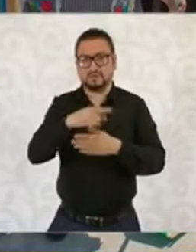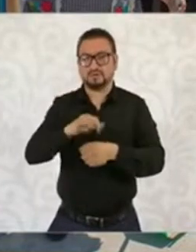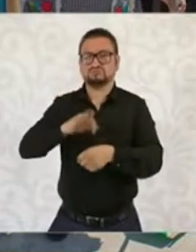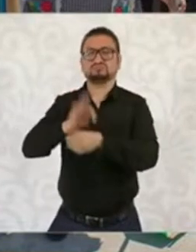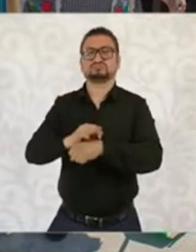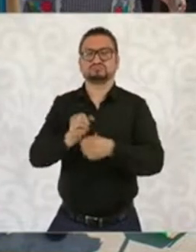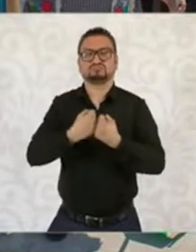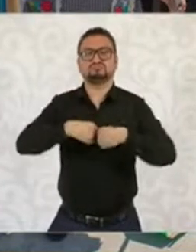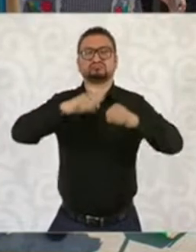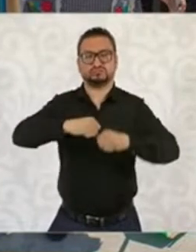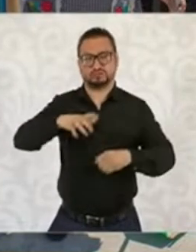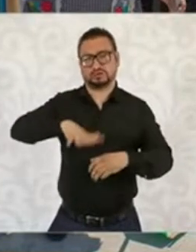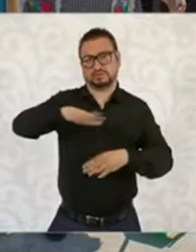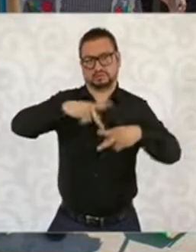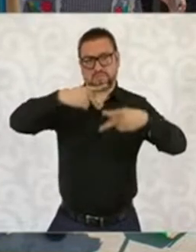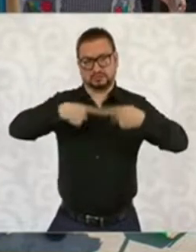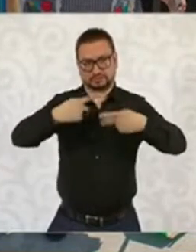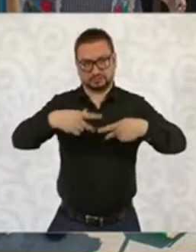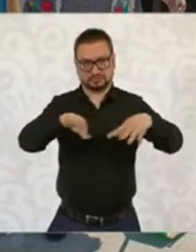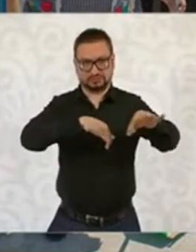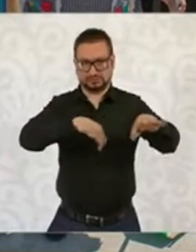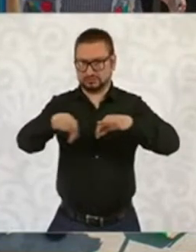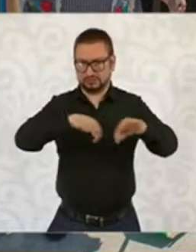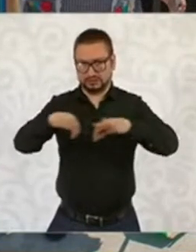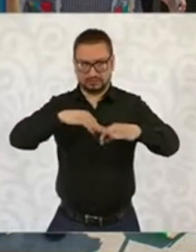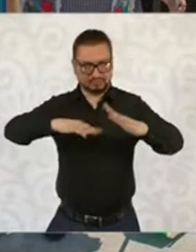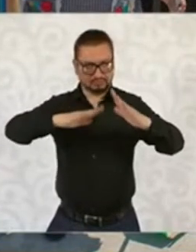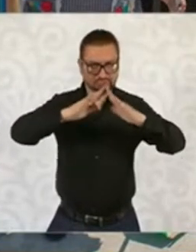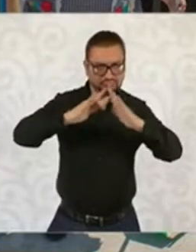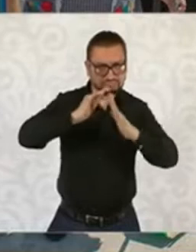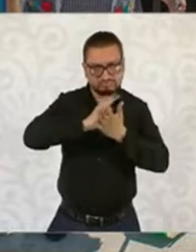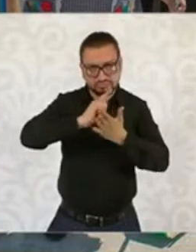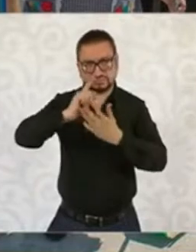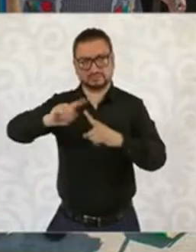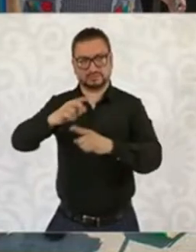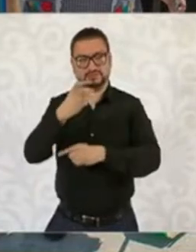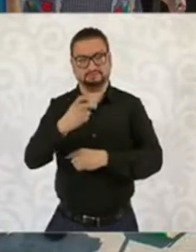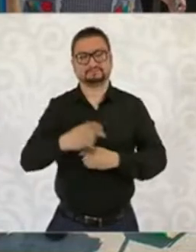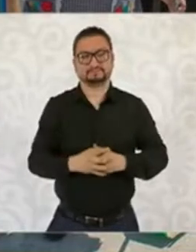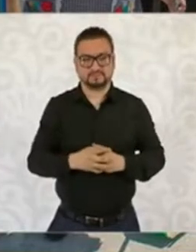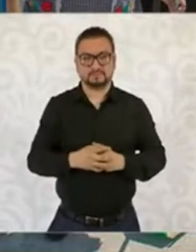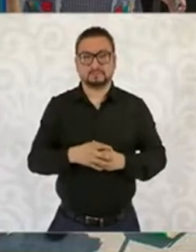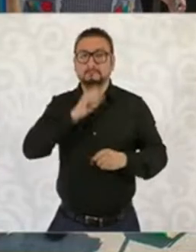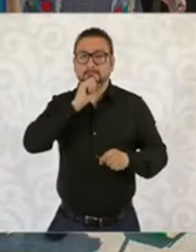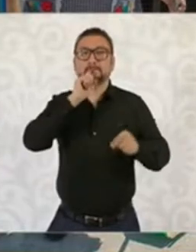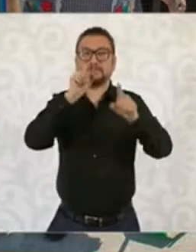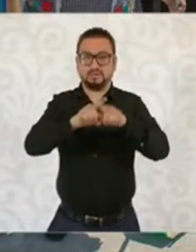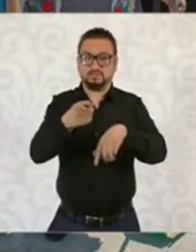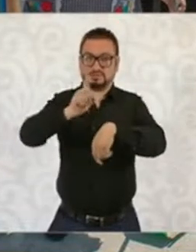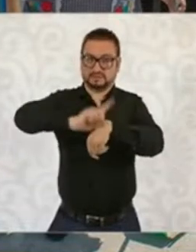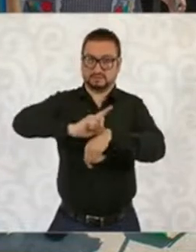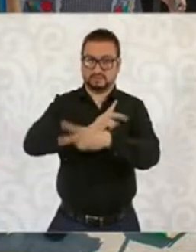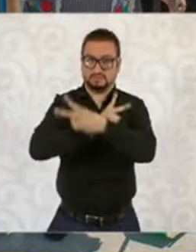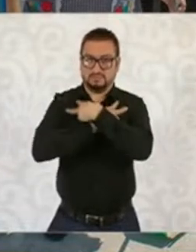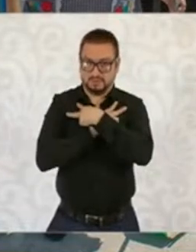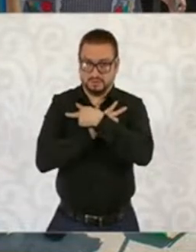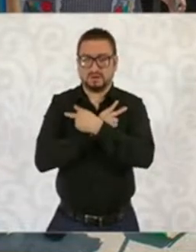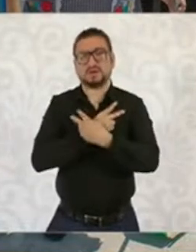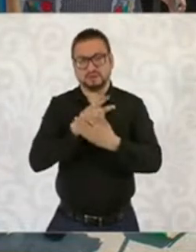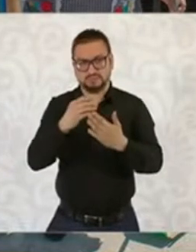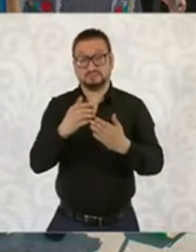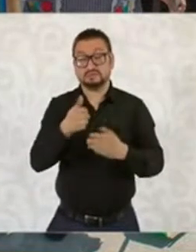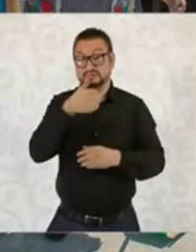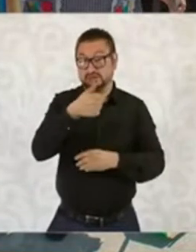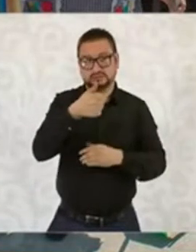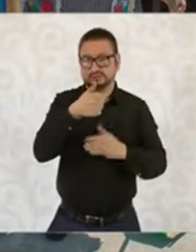un importante segmento poblacional que trabaja en estas actividades. También aumentaron los días de vacaciones de 6 a